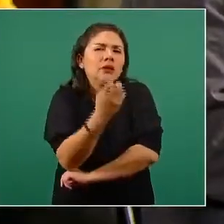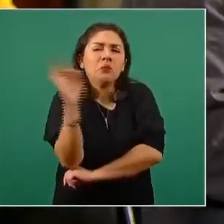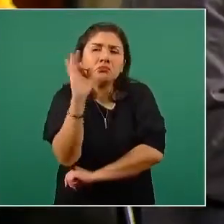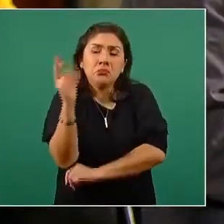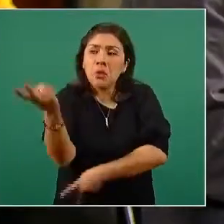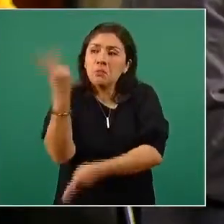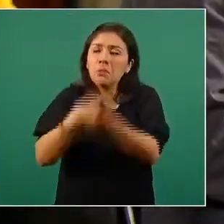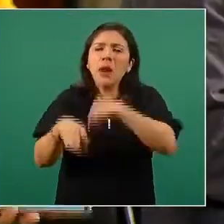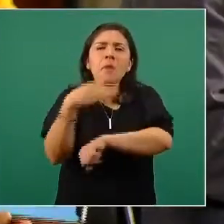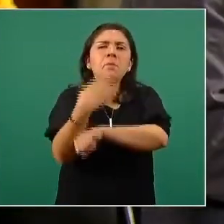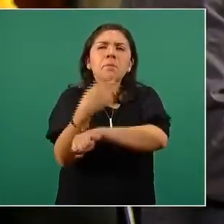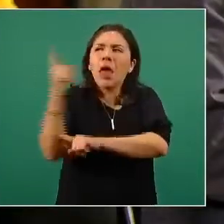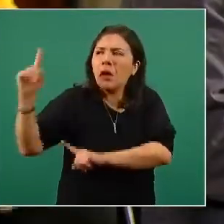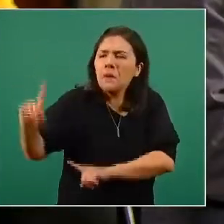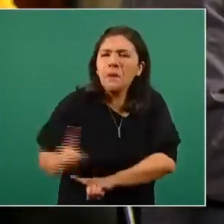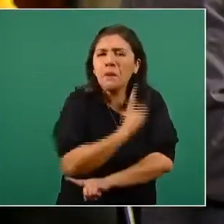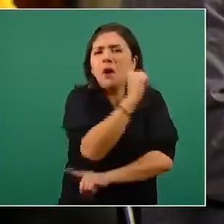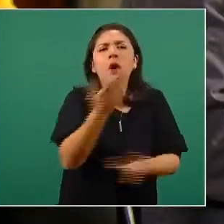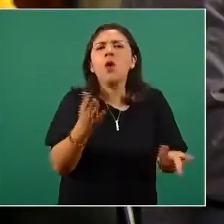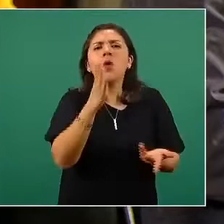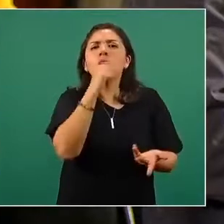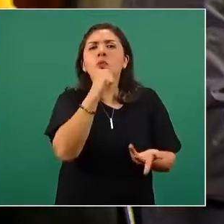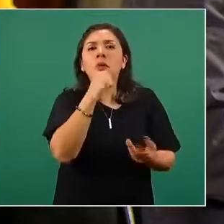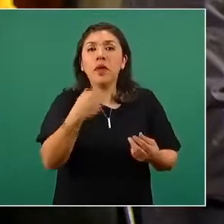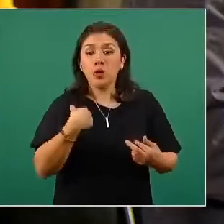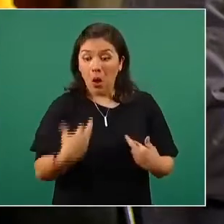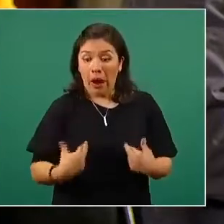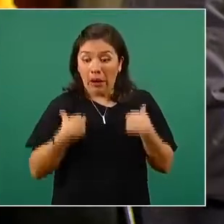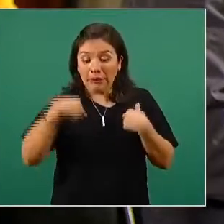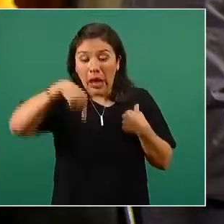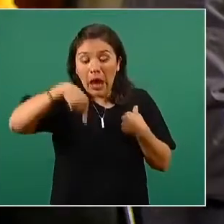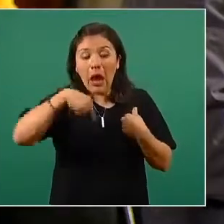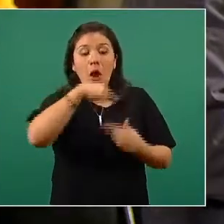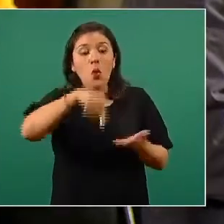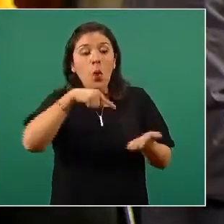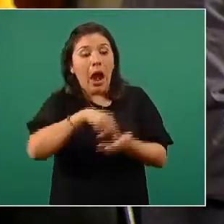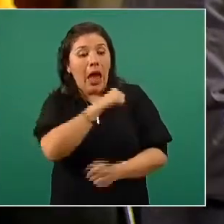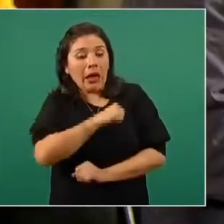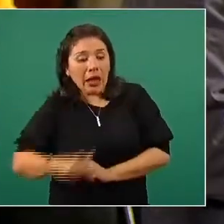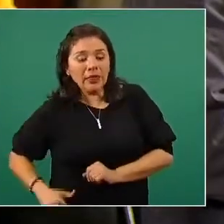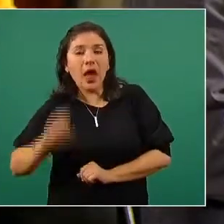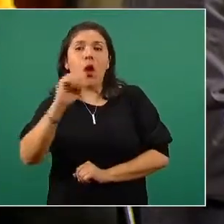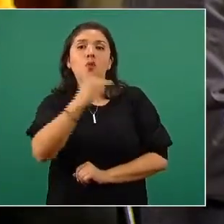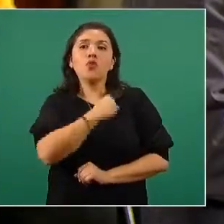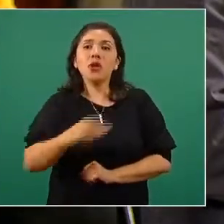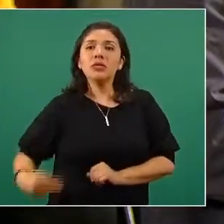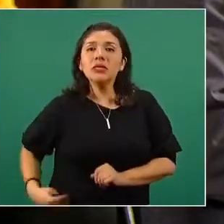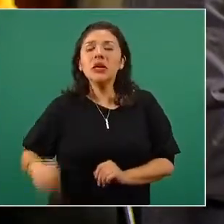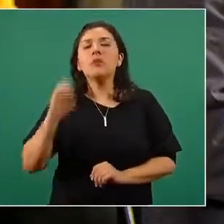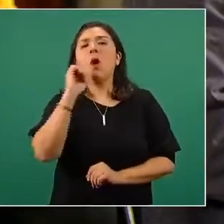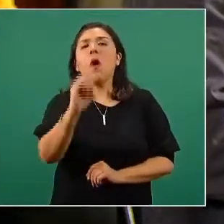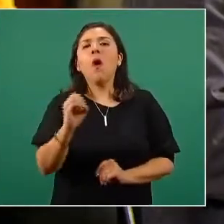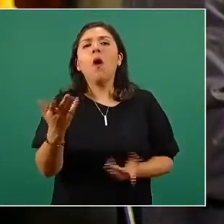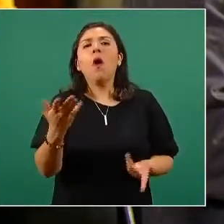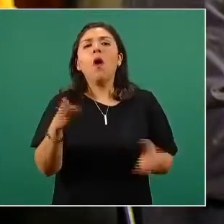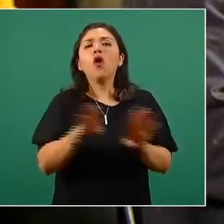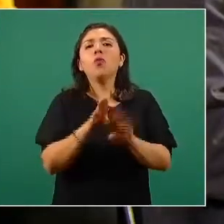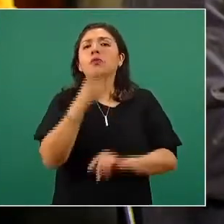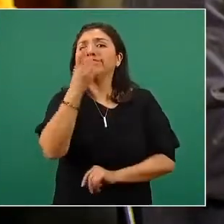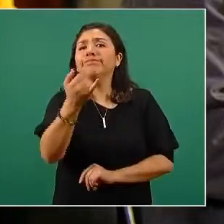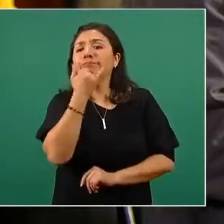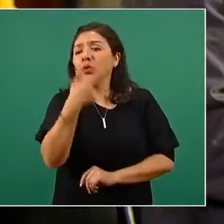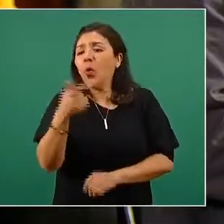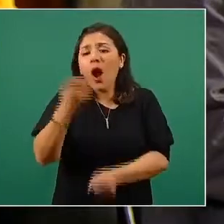de paso, pues a lo mejor no pueden acreditar residencia en la alcaldía o en un municipio y tal vez les dicen ahorita no